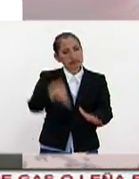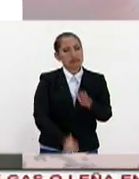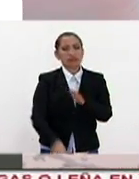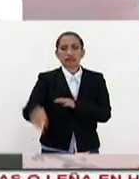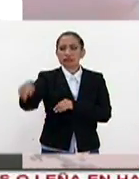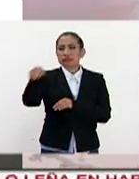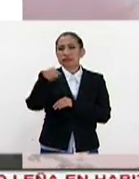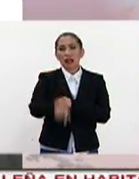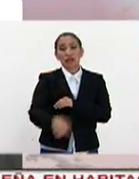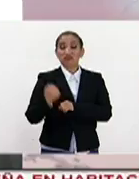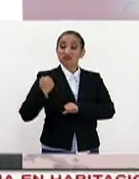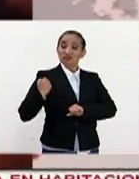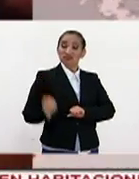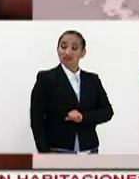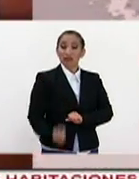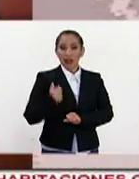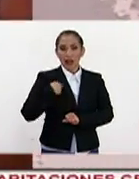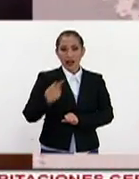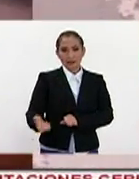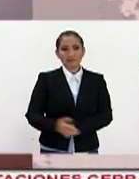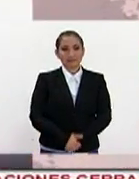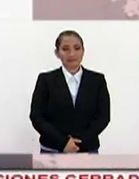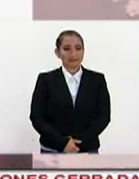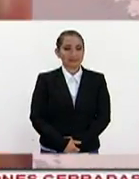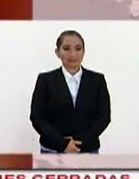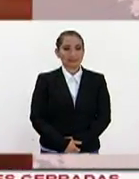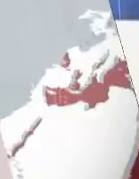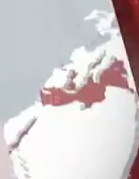profundización del totalitarismo dictatorial.